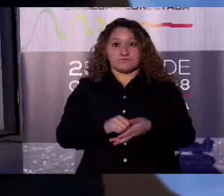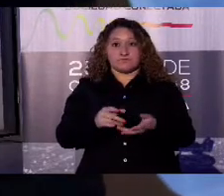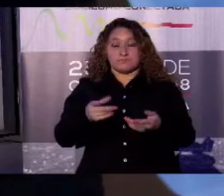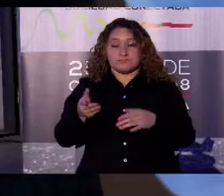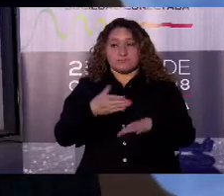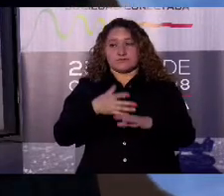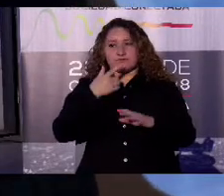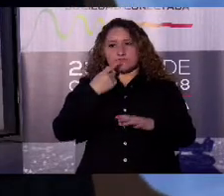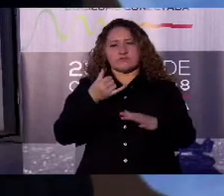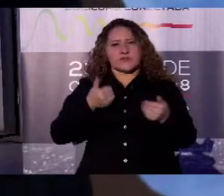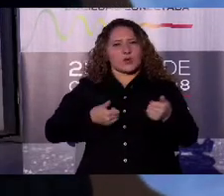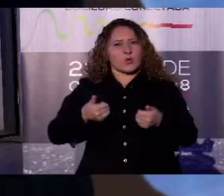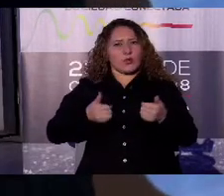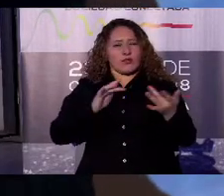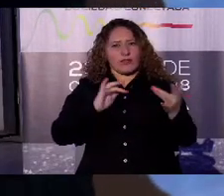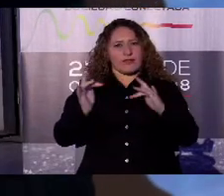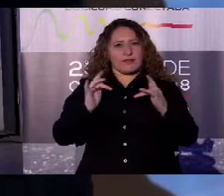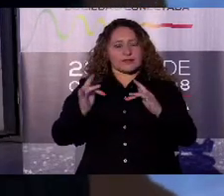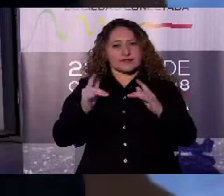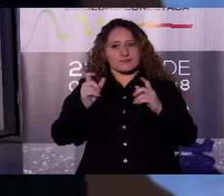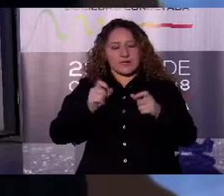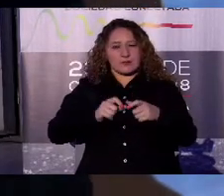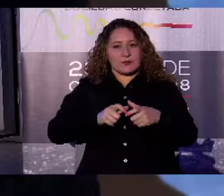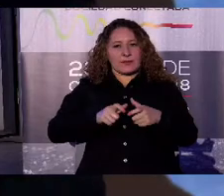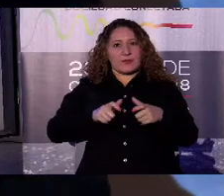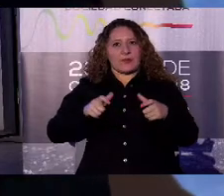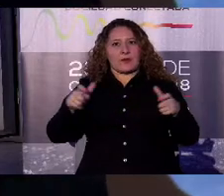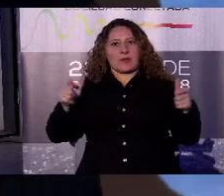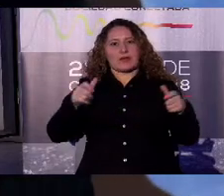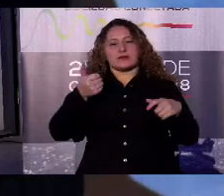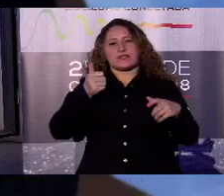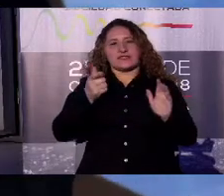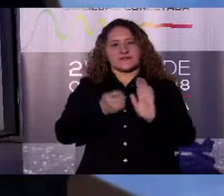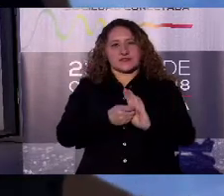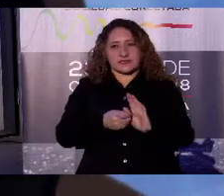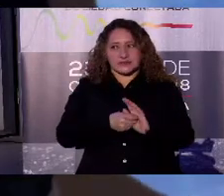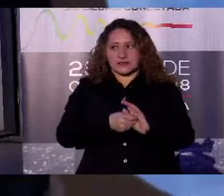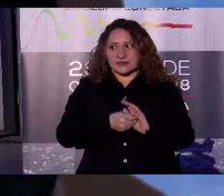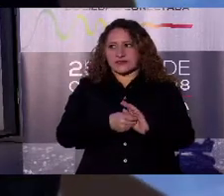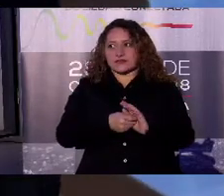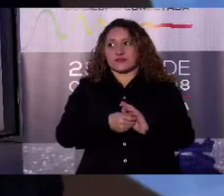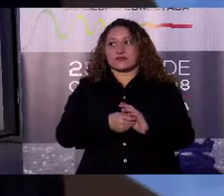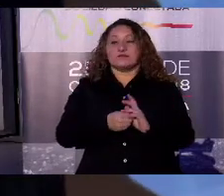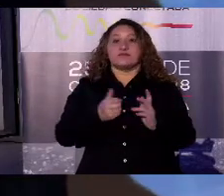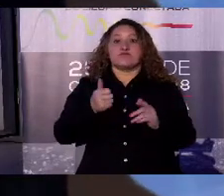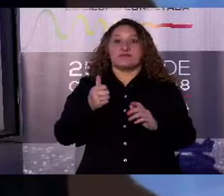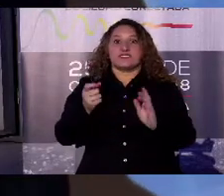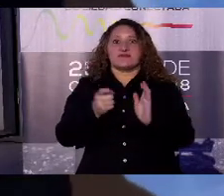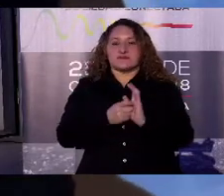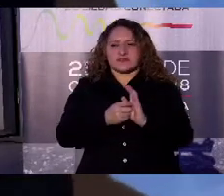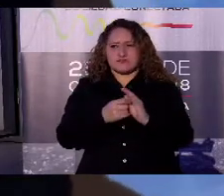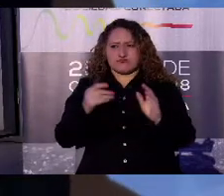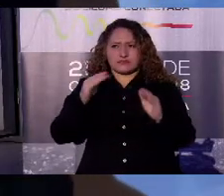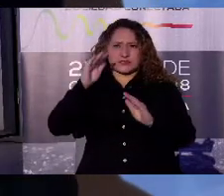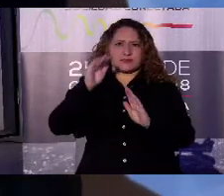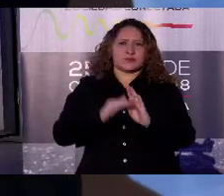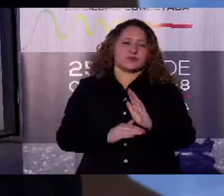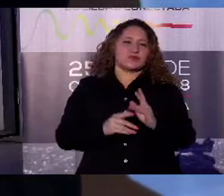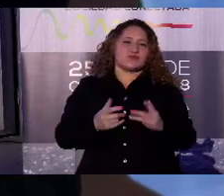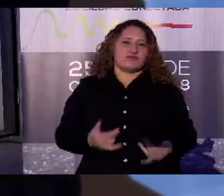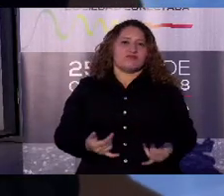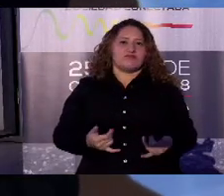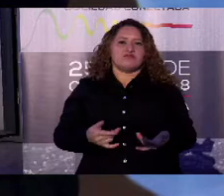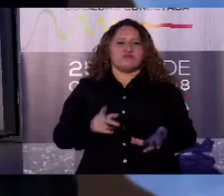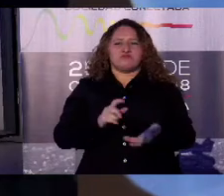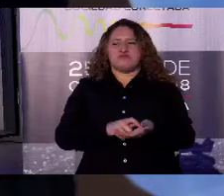La capacidad de las redes aumentará 10 veces, la latencia del tiempo bajará 10 veces con respecto a lo que tenemos hoy, y esos